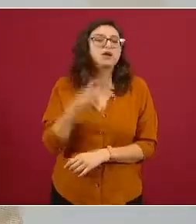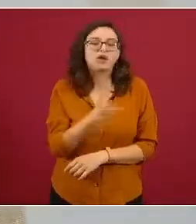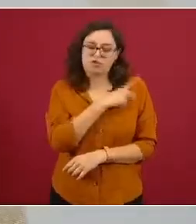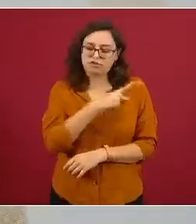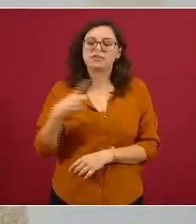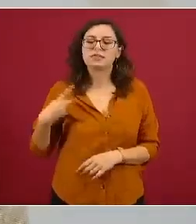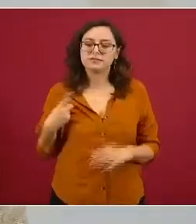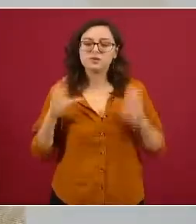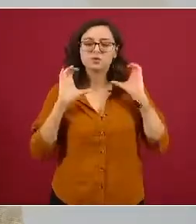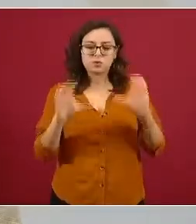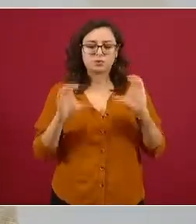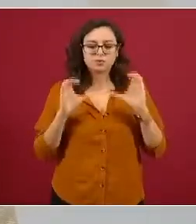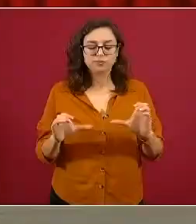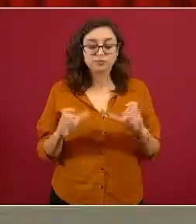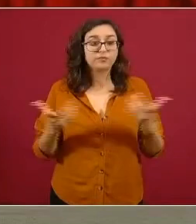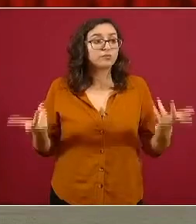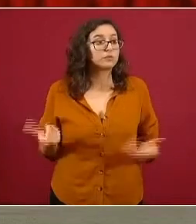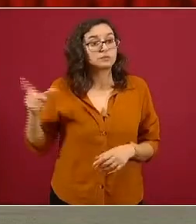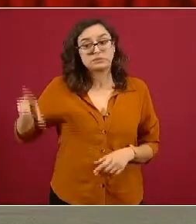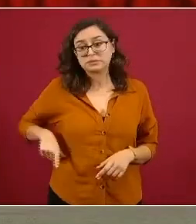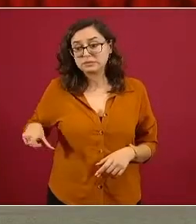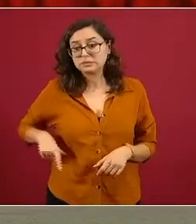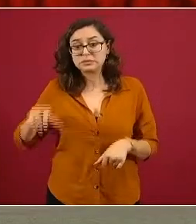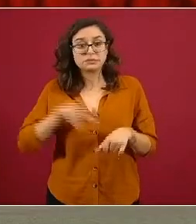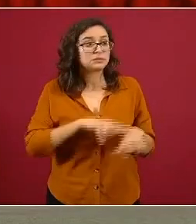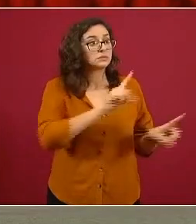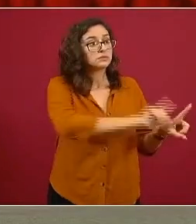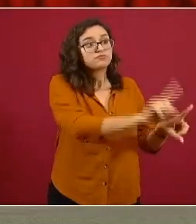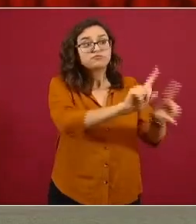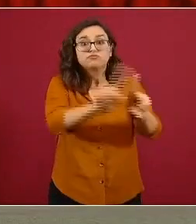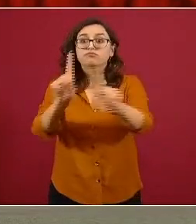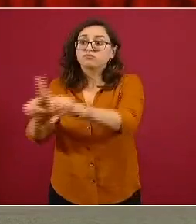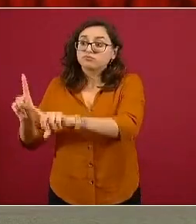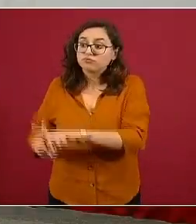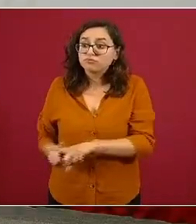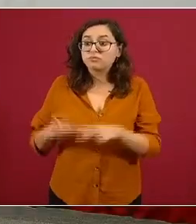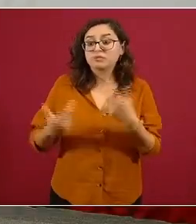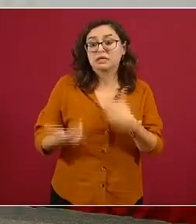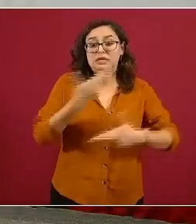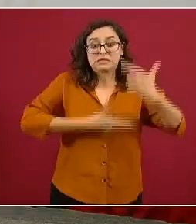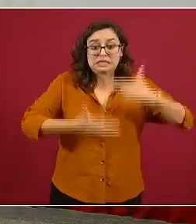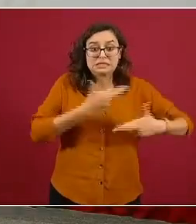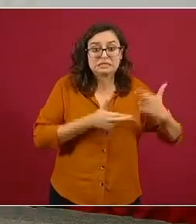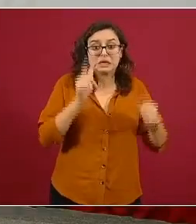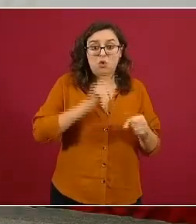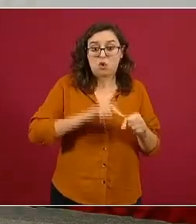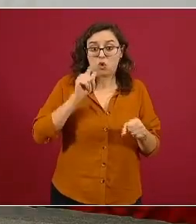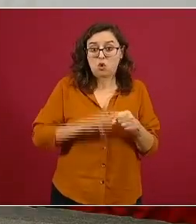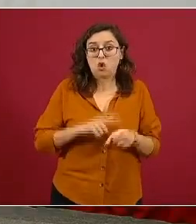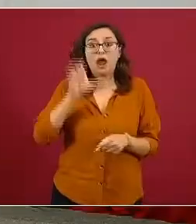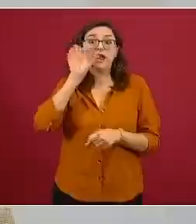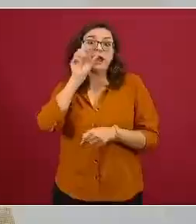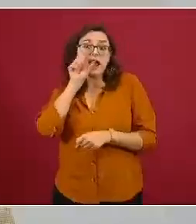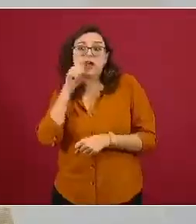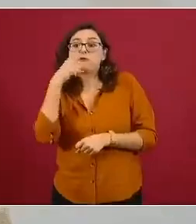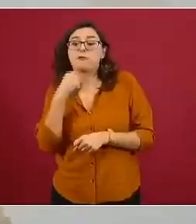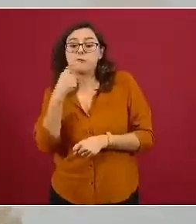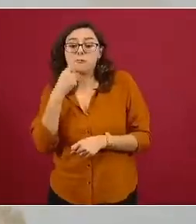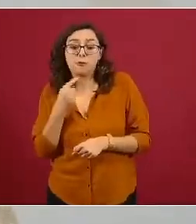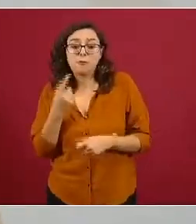mantener. Entonces, ¿qué deben hacer los gobiernos que pasaron o los estados que pasaron a colores más altos del riesgo